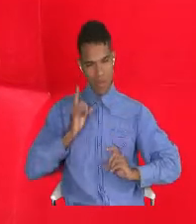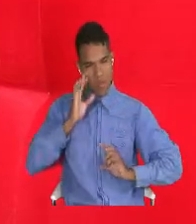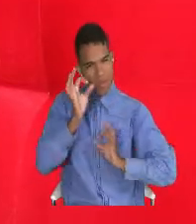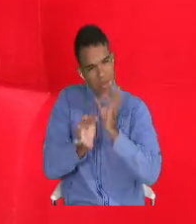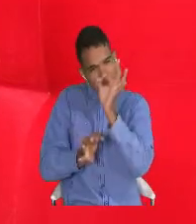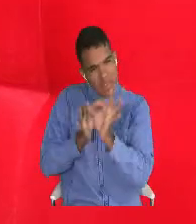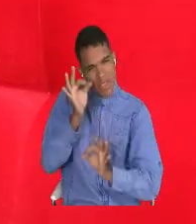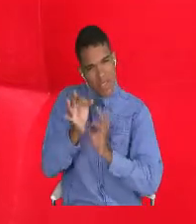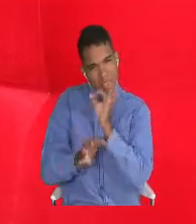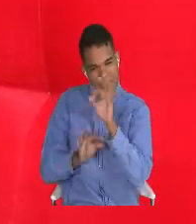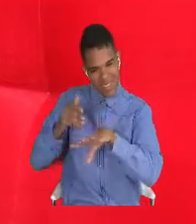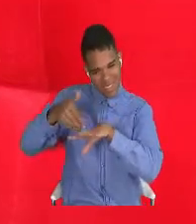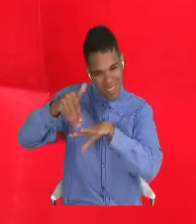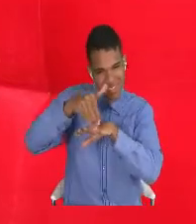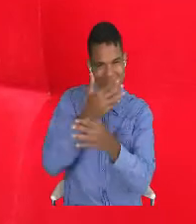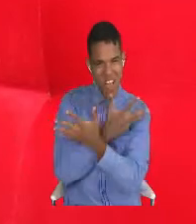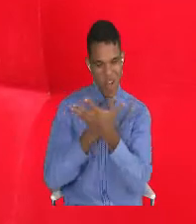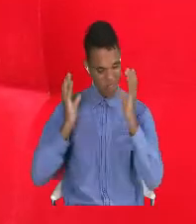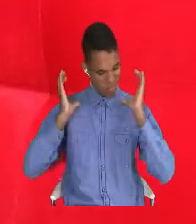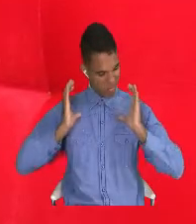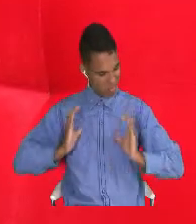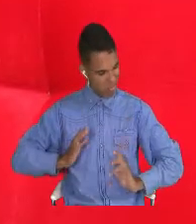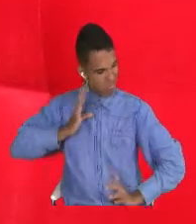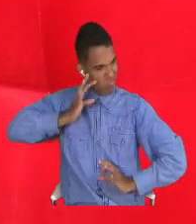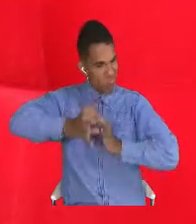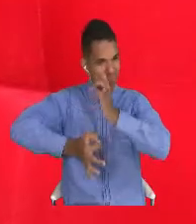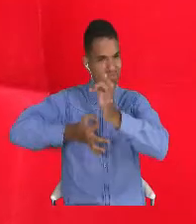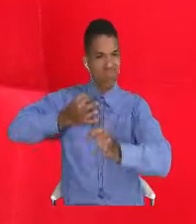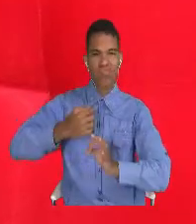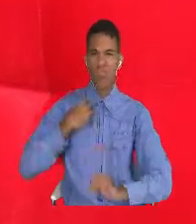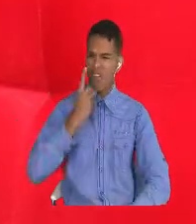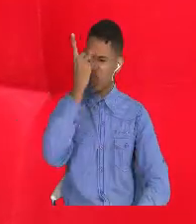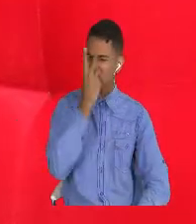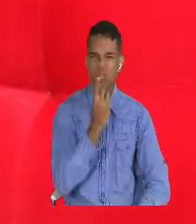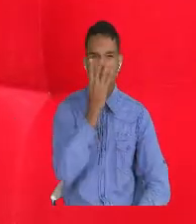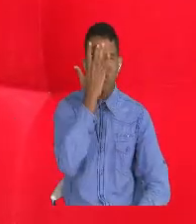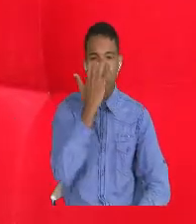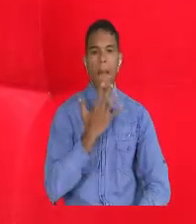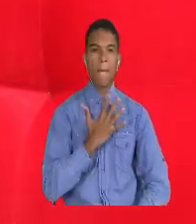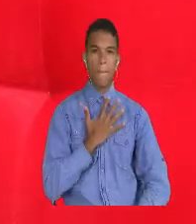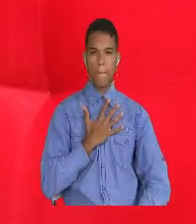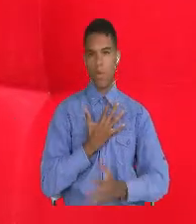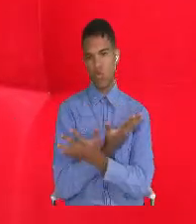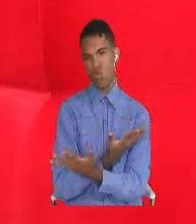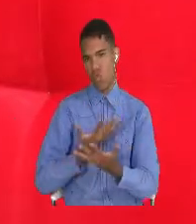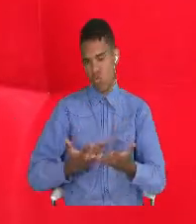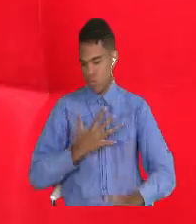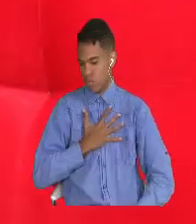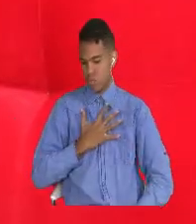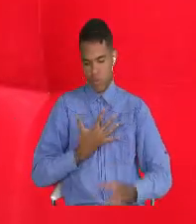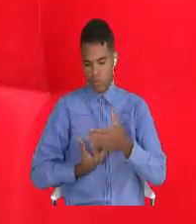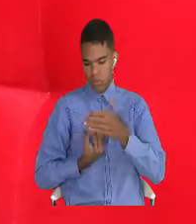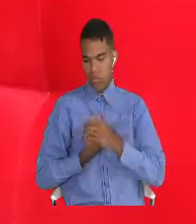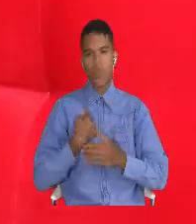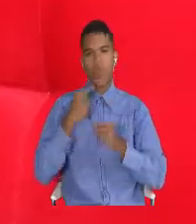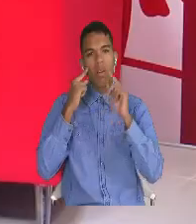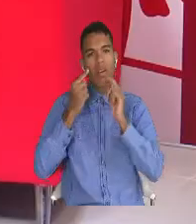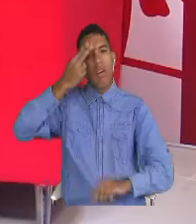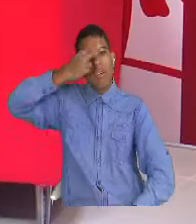ya quería montar lo mío, tener lo mío. ¿Por qué lo hice? Más que todo para el tiempo que le dedico a mi